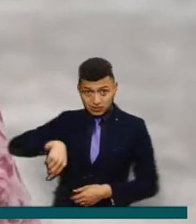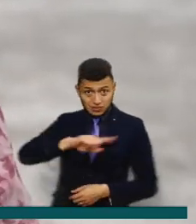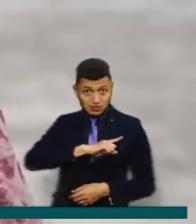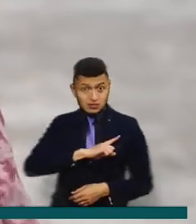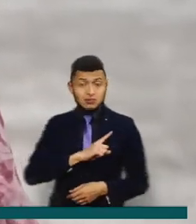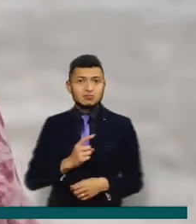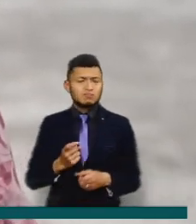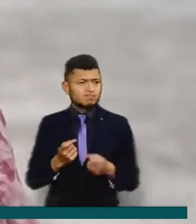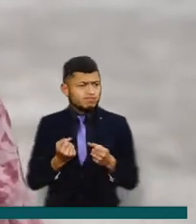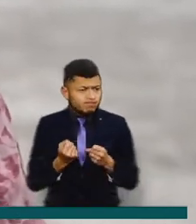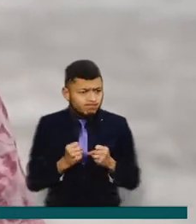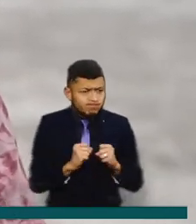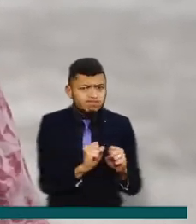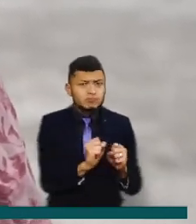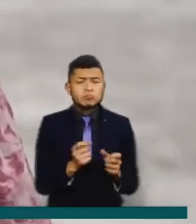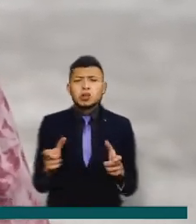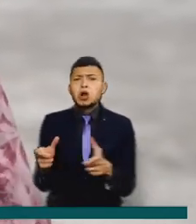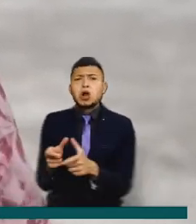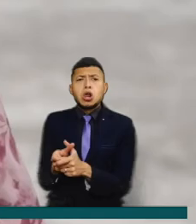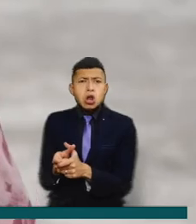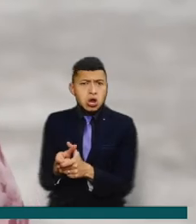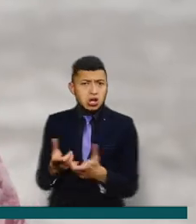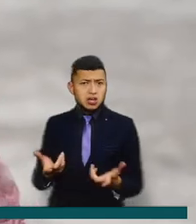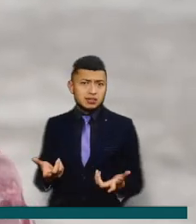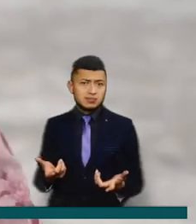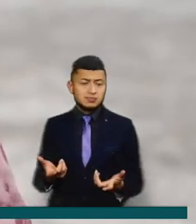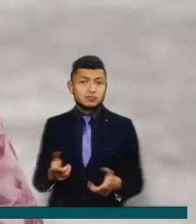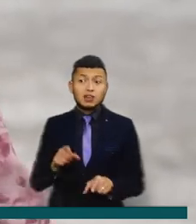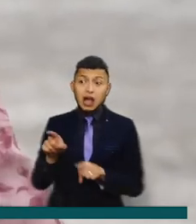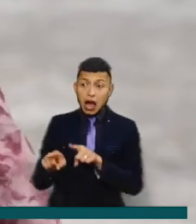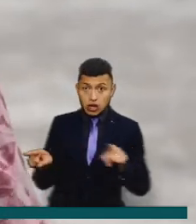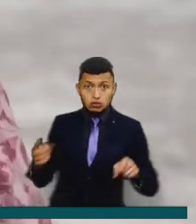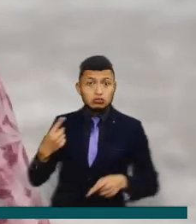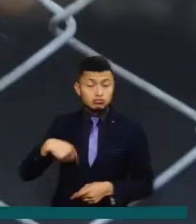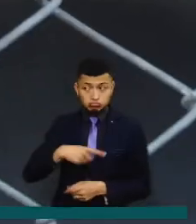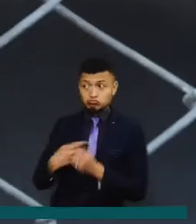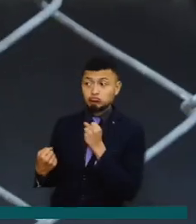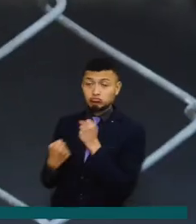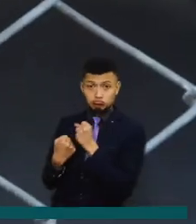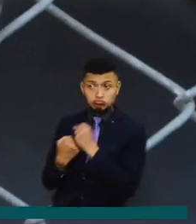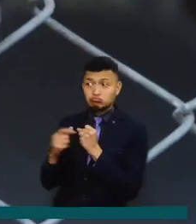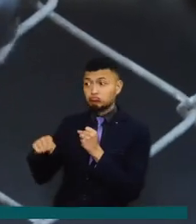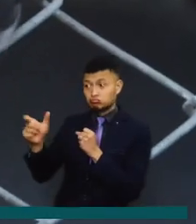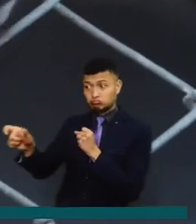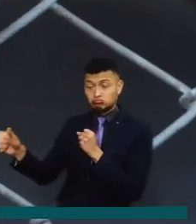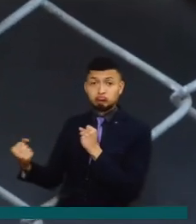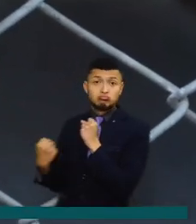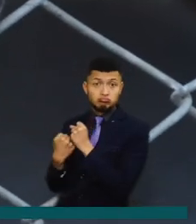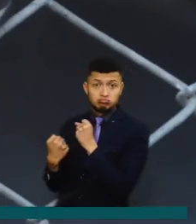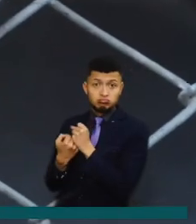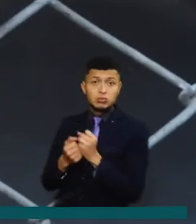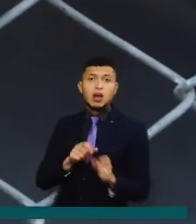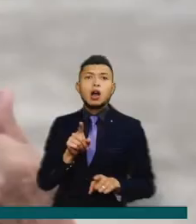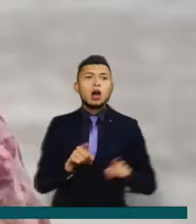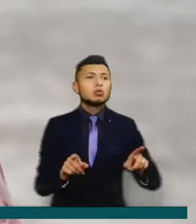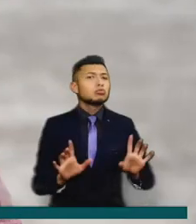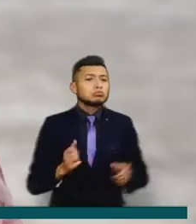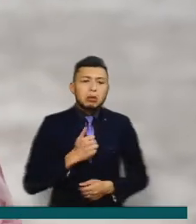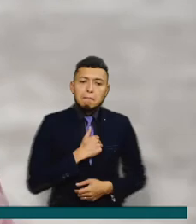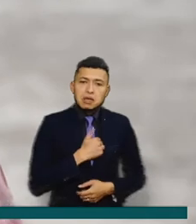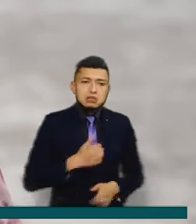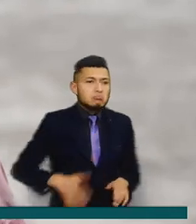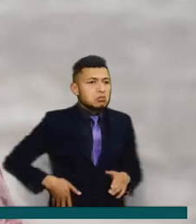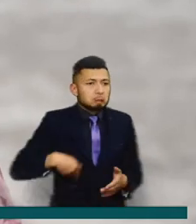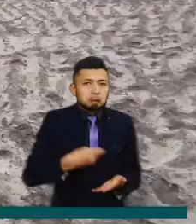metemos el alma a esto. Y algunas recibimos apoyo de personas, otras nos toca de